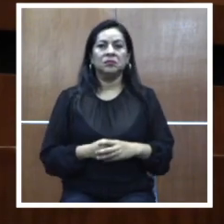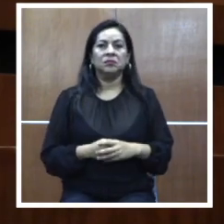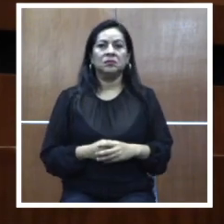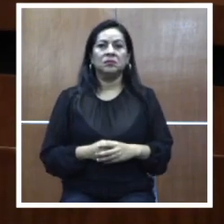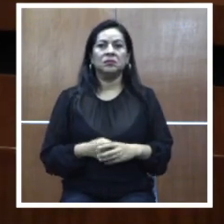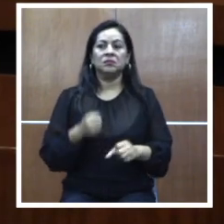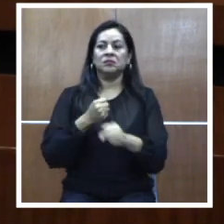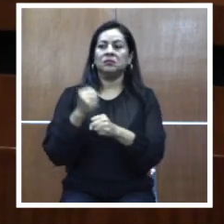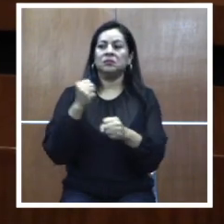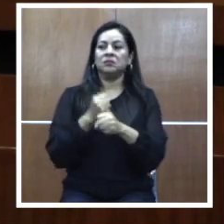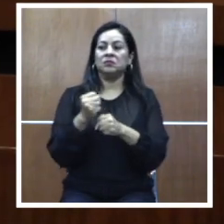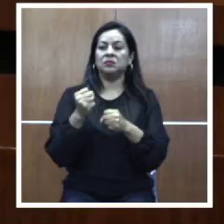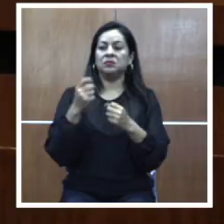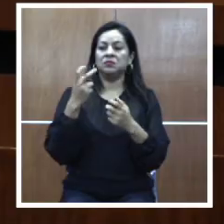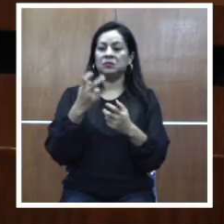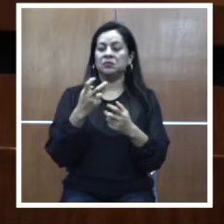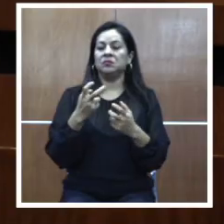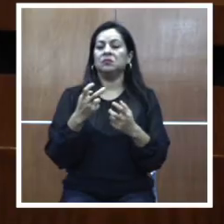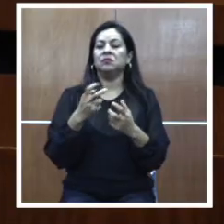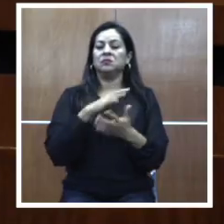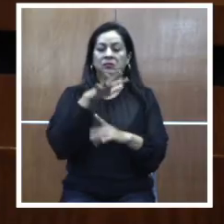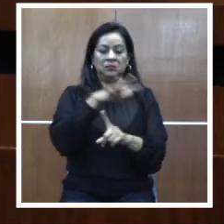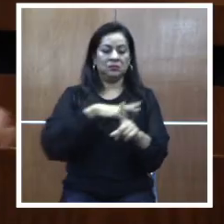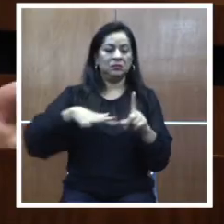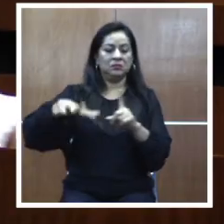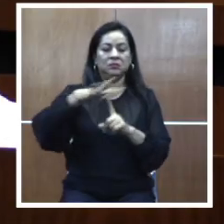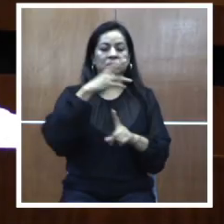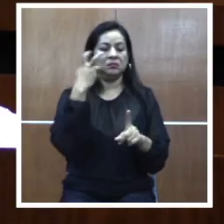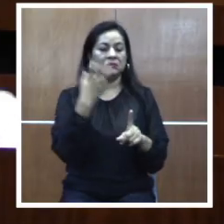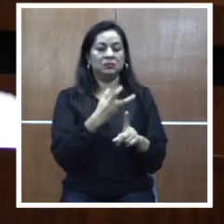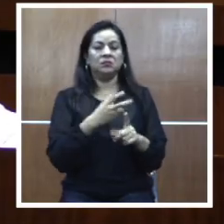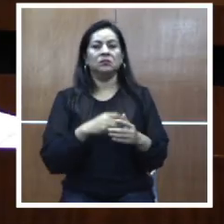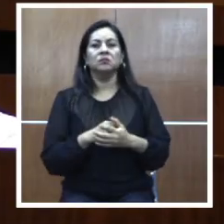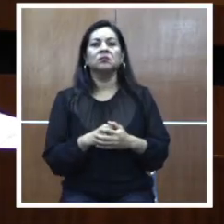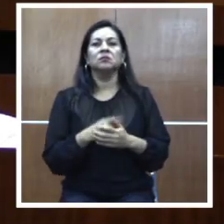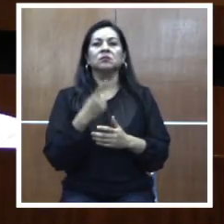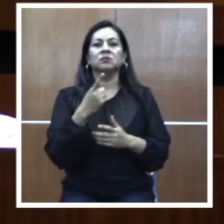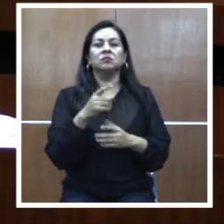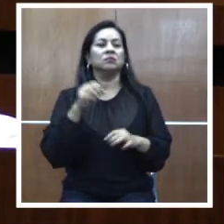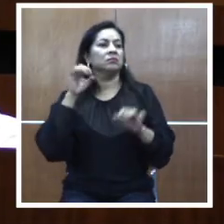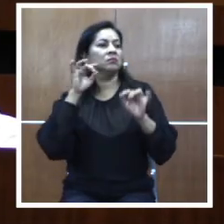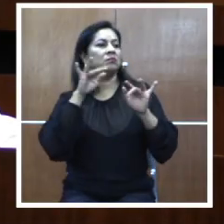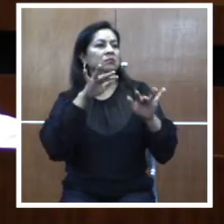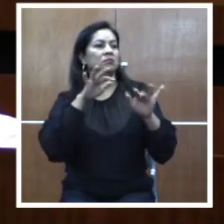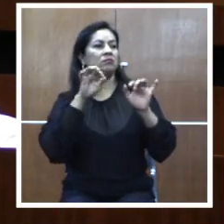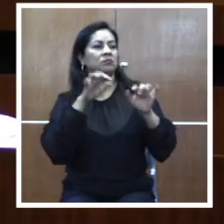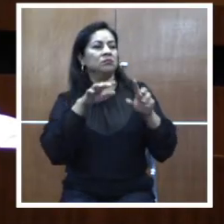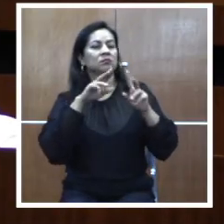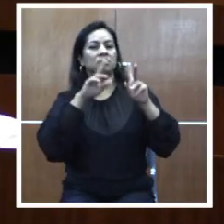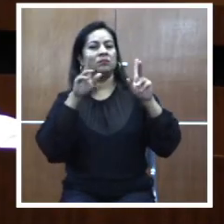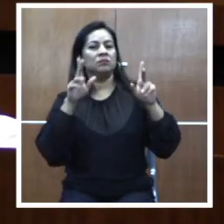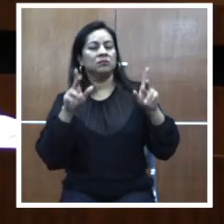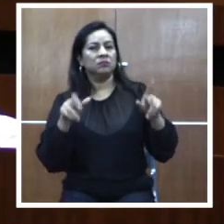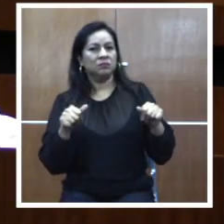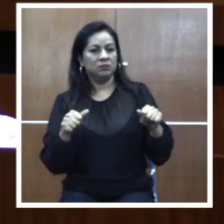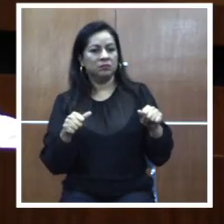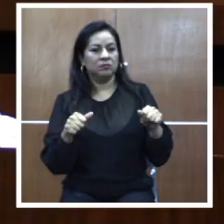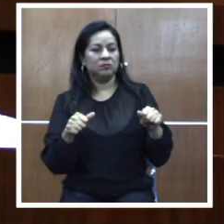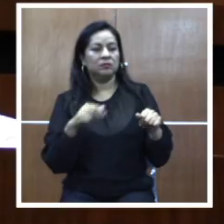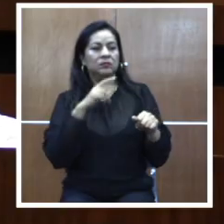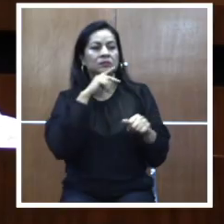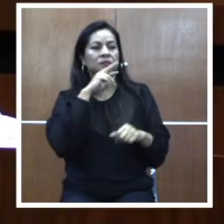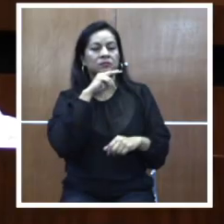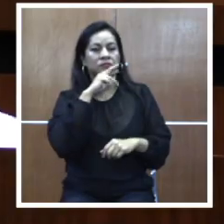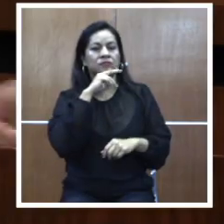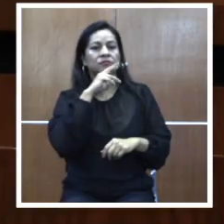La violencia surgida en ese contexto de una manifestación pacífica resulta muy